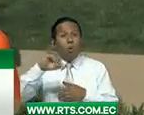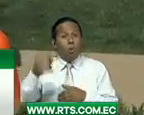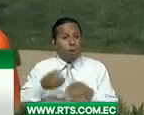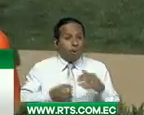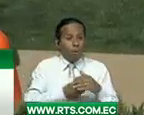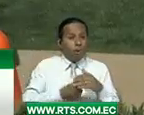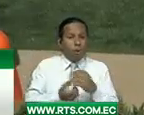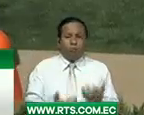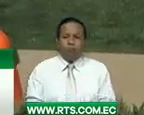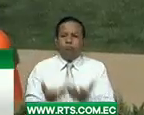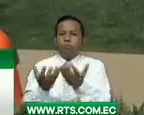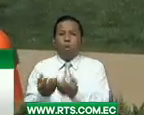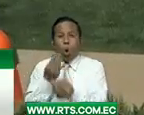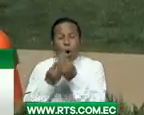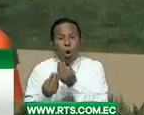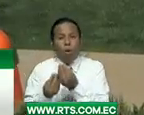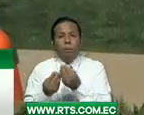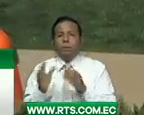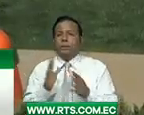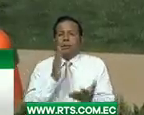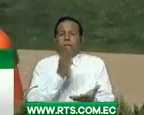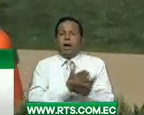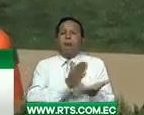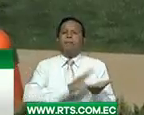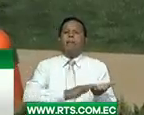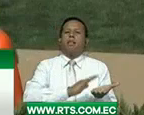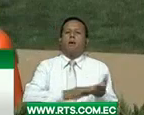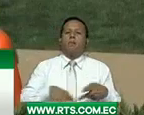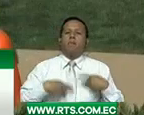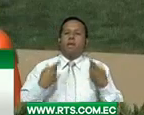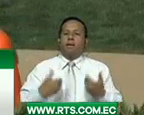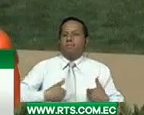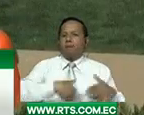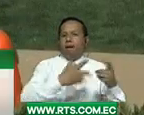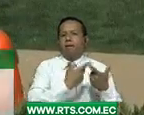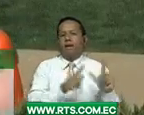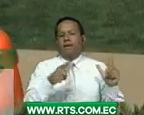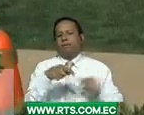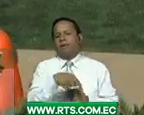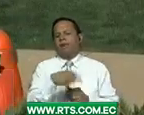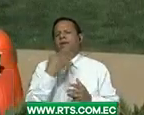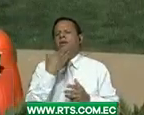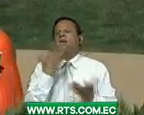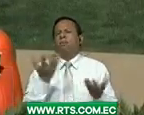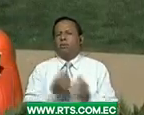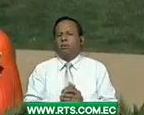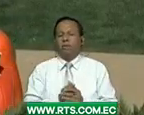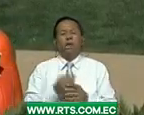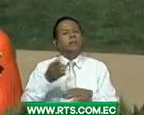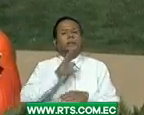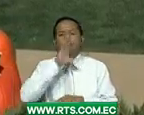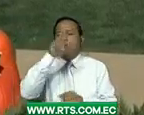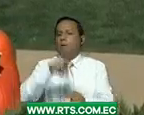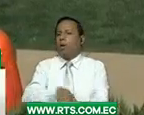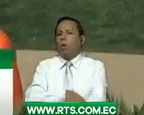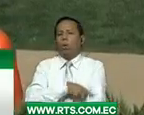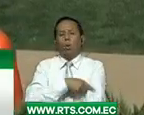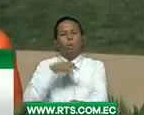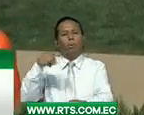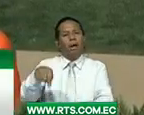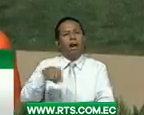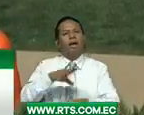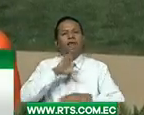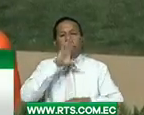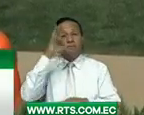para la cena de Acción de Gracias en el ya conocido acto simbólico de la Casa Blanca. El pavo al horno es el plato tradicional